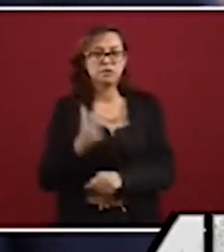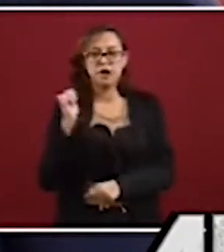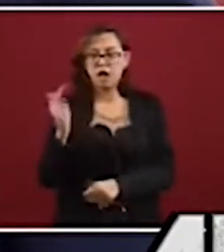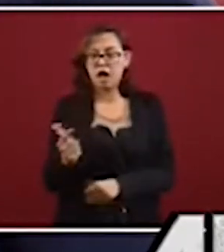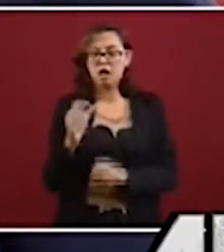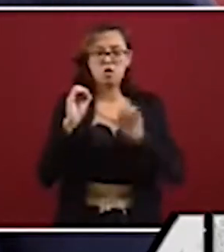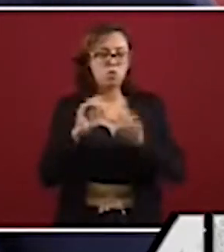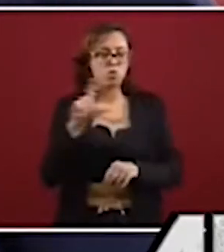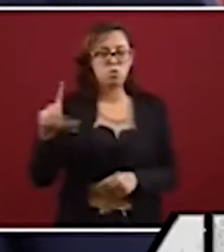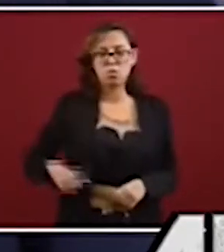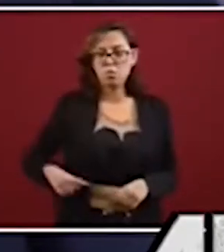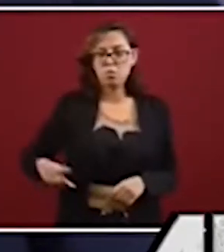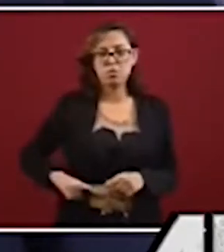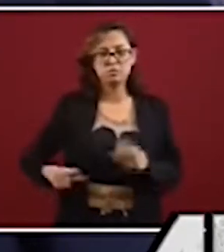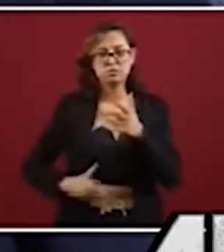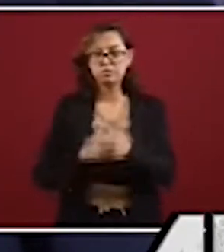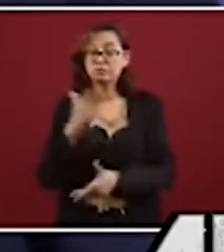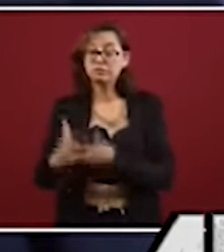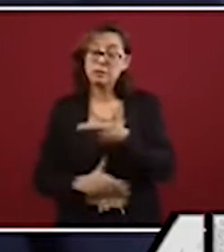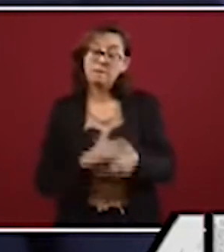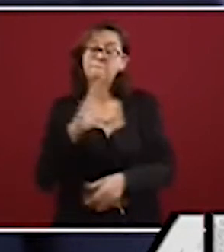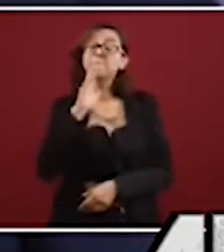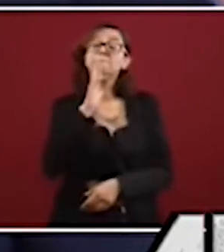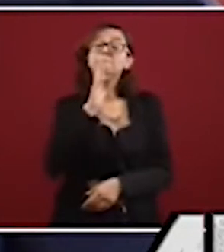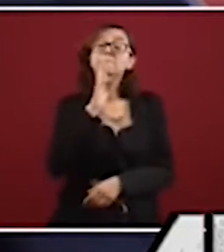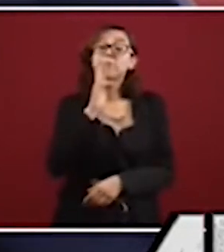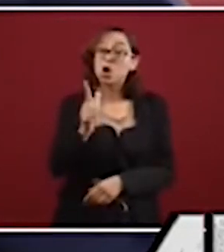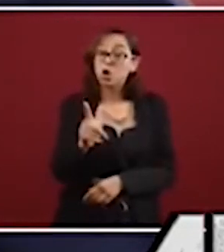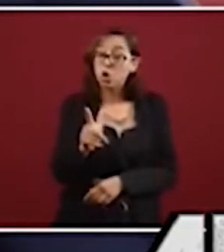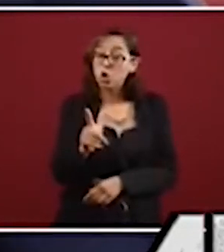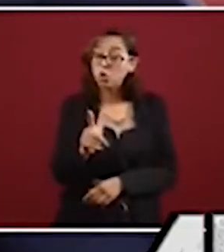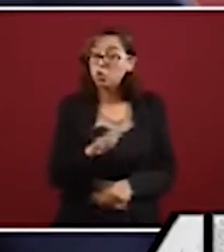o un servidor público, lo mejor es